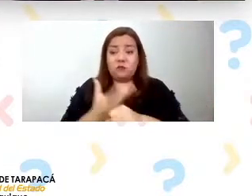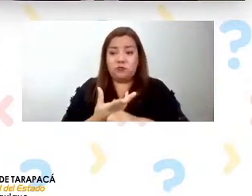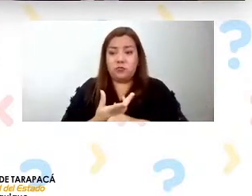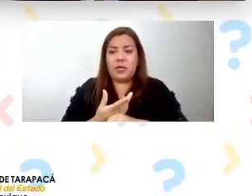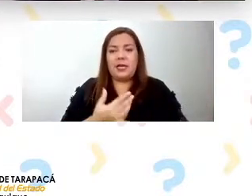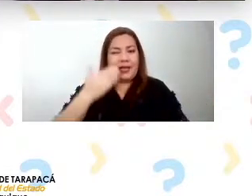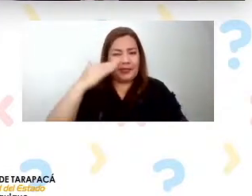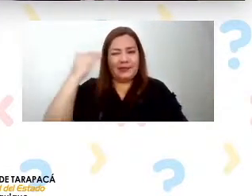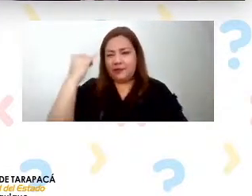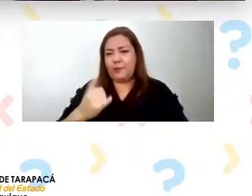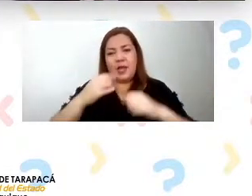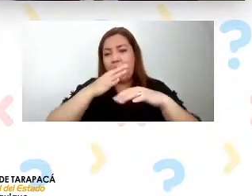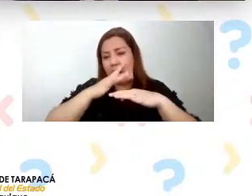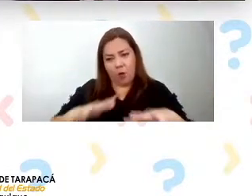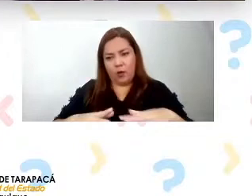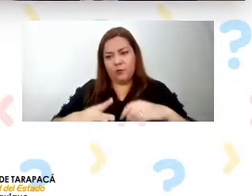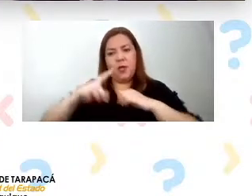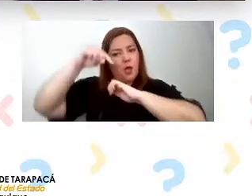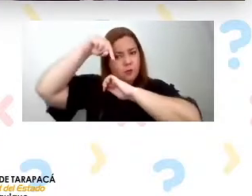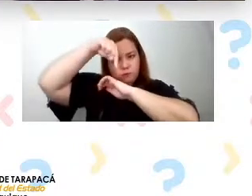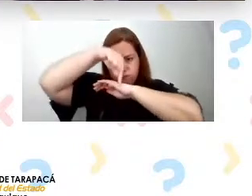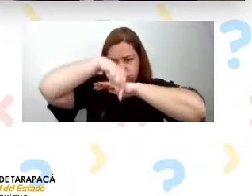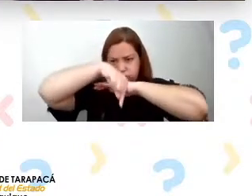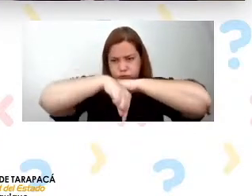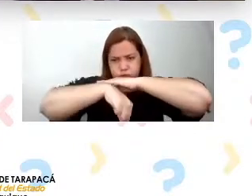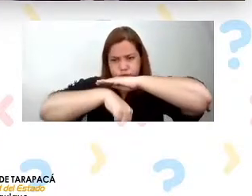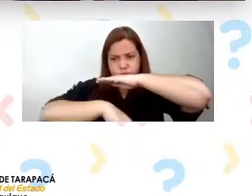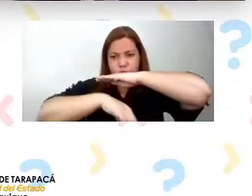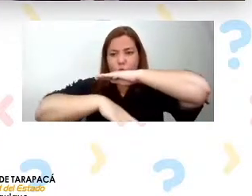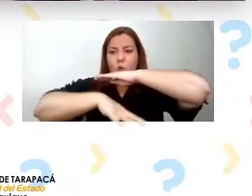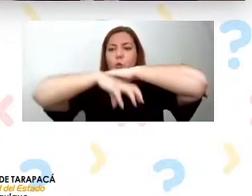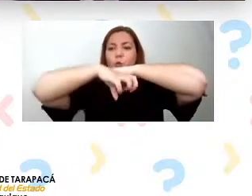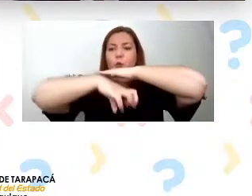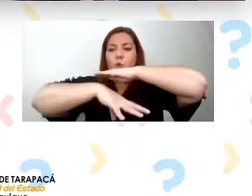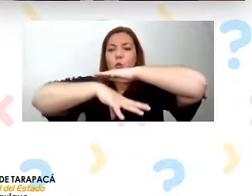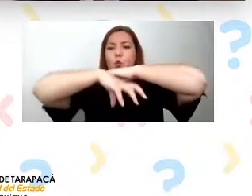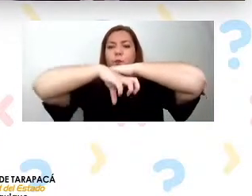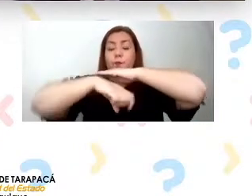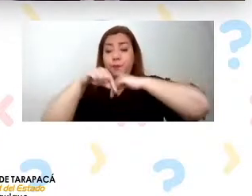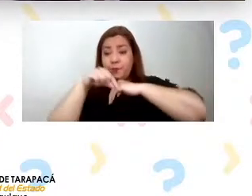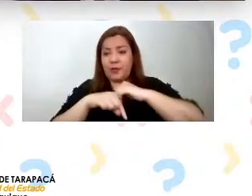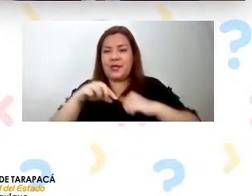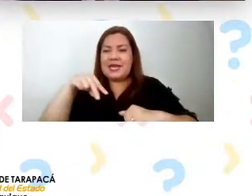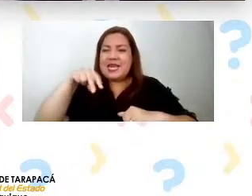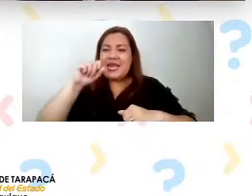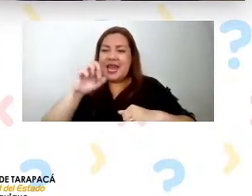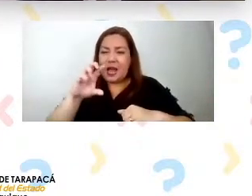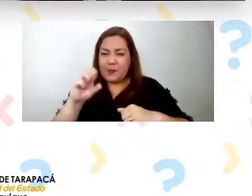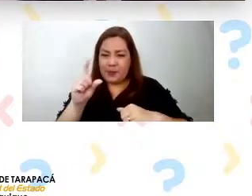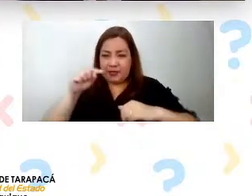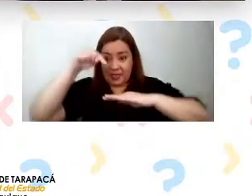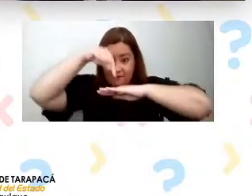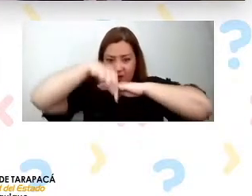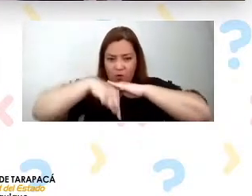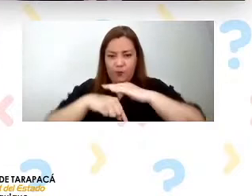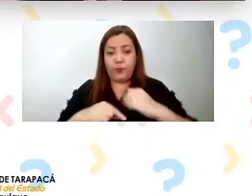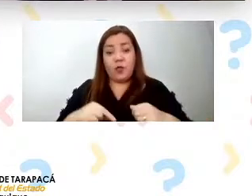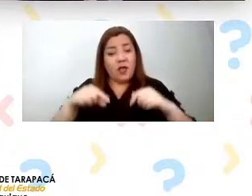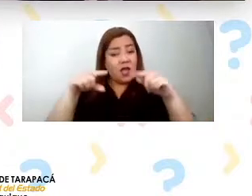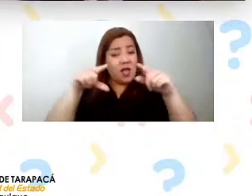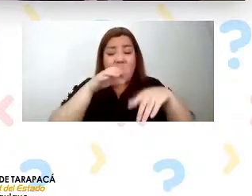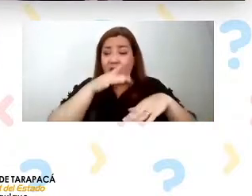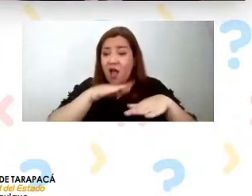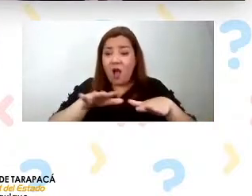subterráneas. Las aguas superficiales, como podemos ver en esta fotografía, son